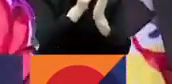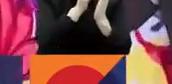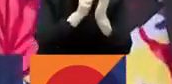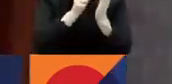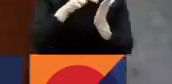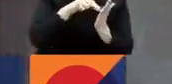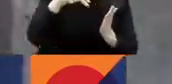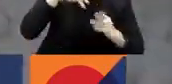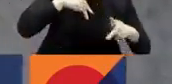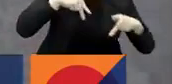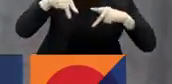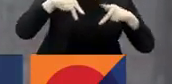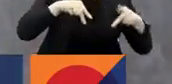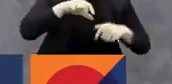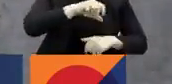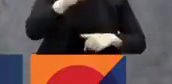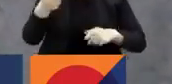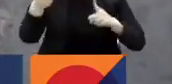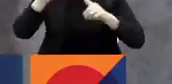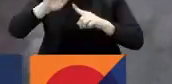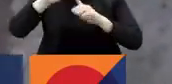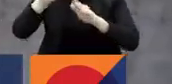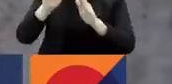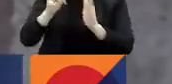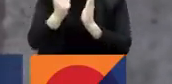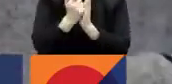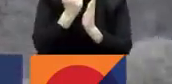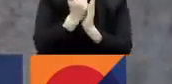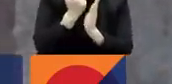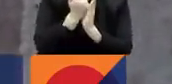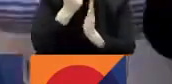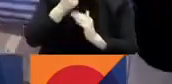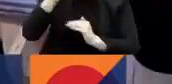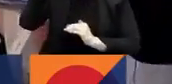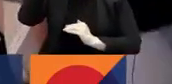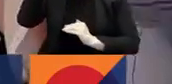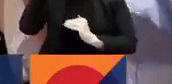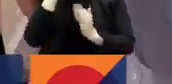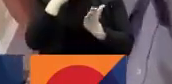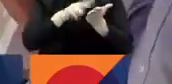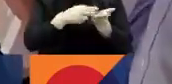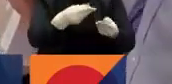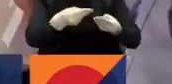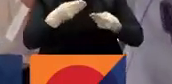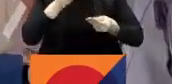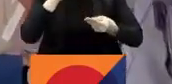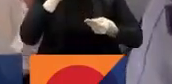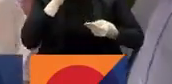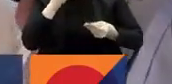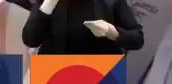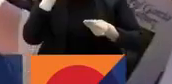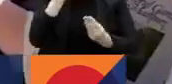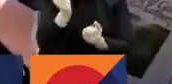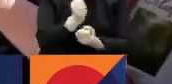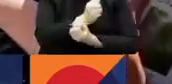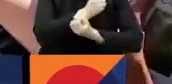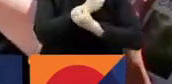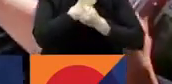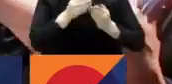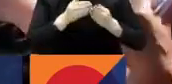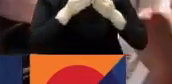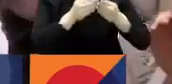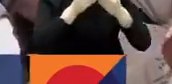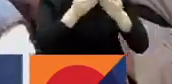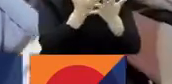fundamentales como El coronel no tiene quien le escriba, El otoño del patriarca o El amor en los tiempos de cólera. Una obra que se ha leído mucho en